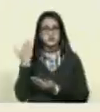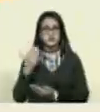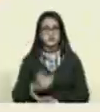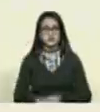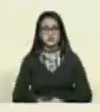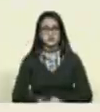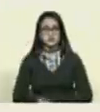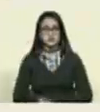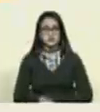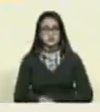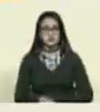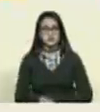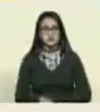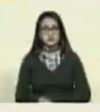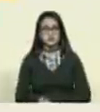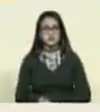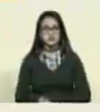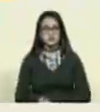¡Ar!